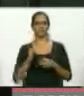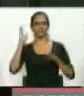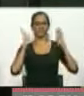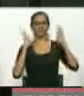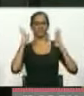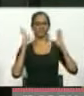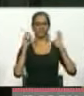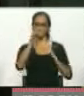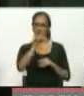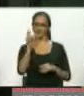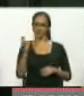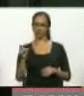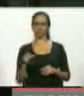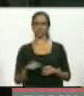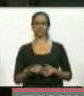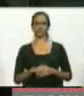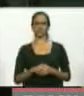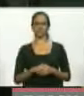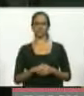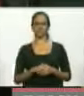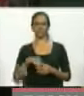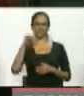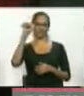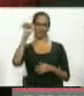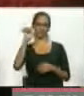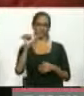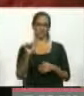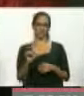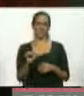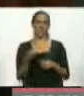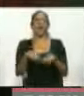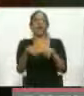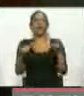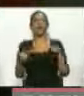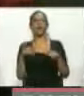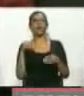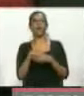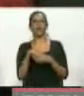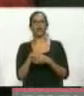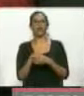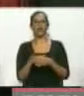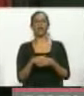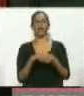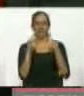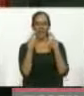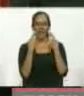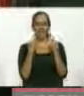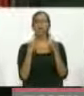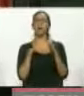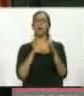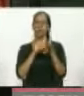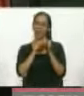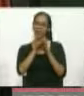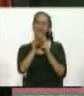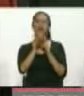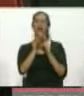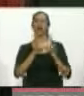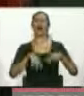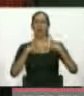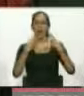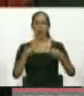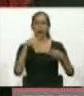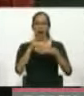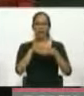su candidato analice el escenario electoral y de ese cuento que vamos rumbo a nuevas elecciones